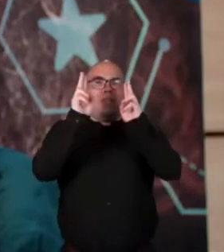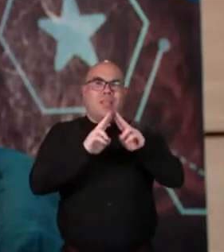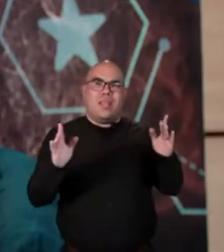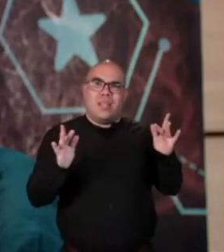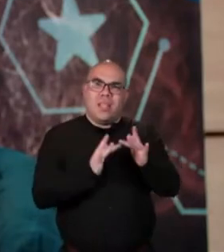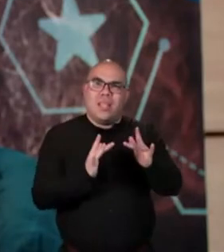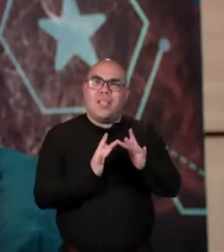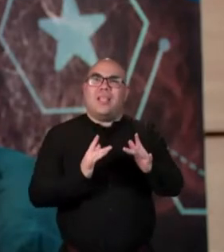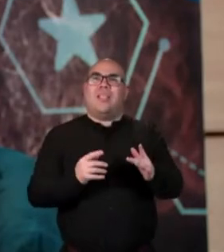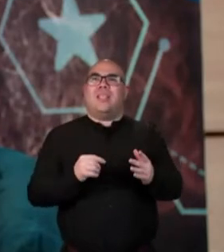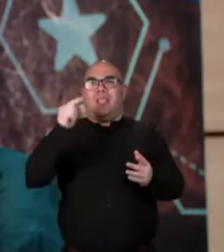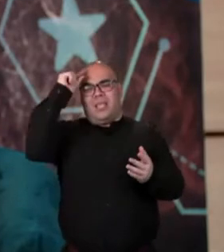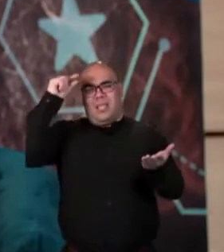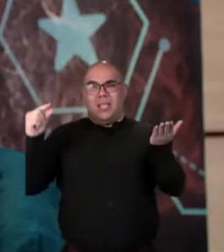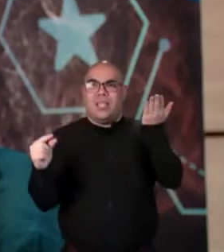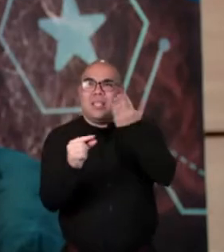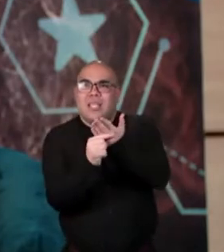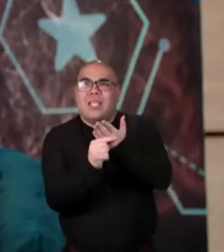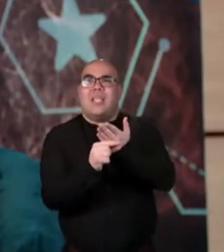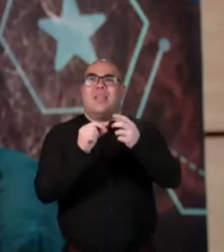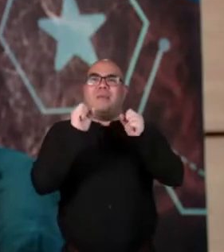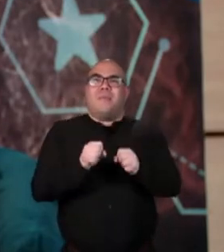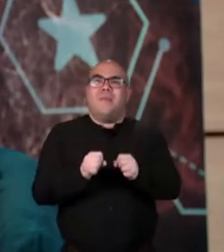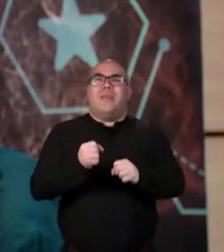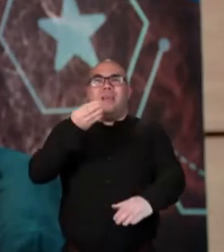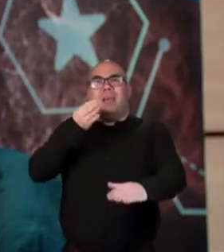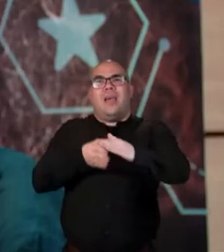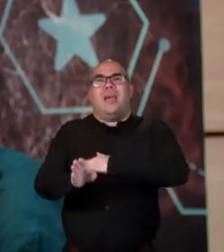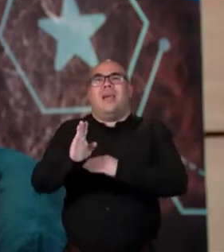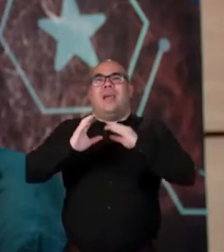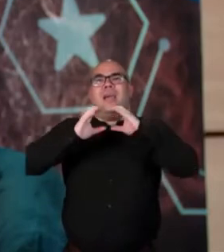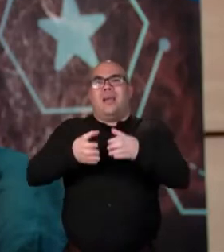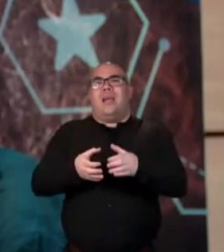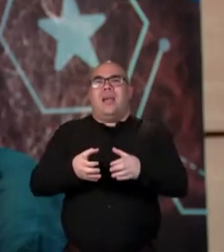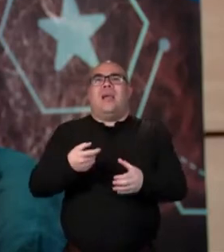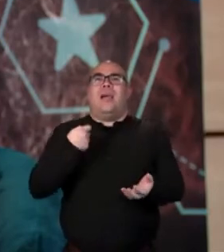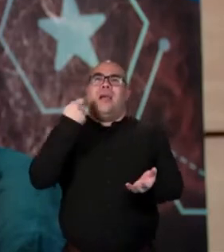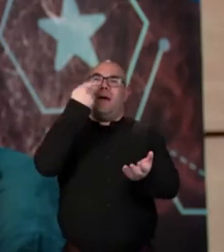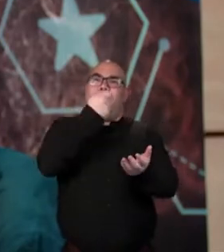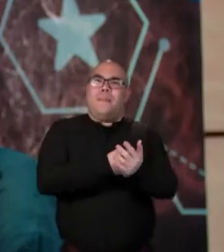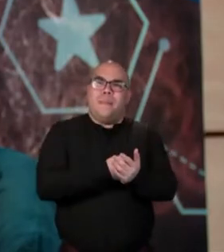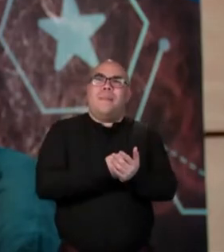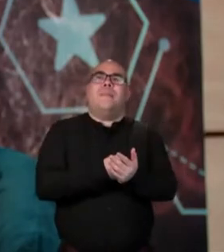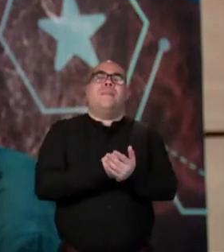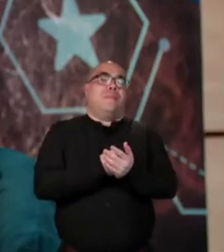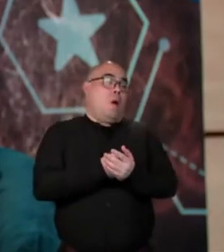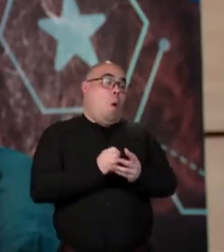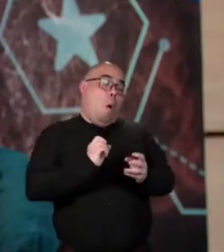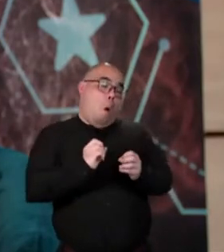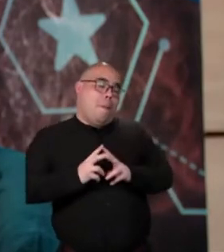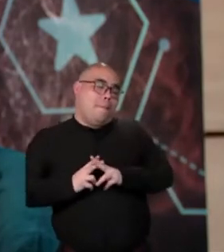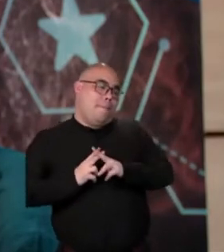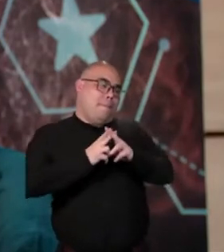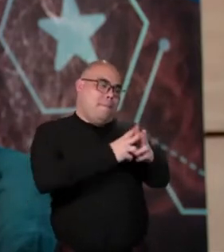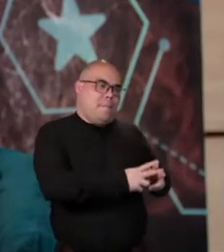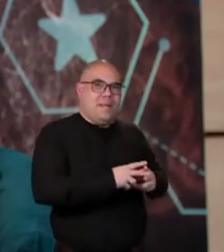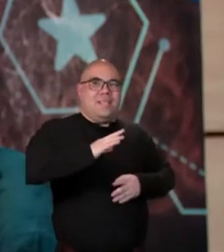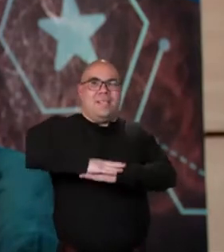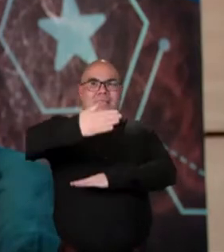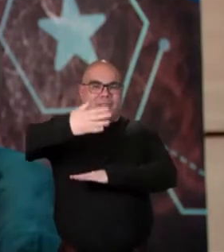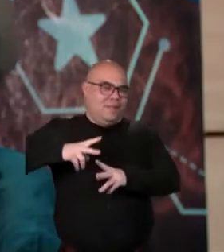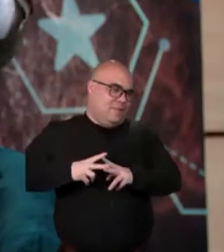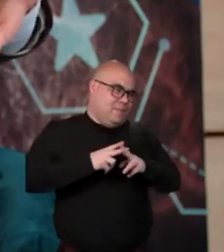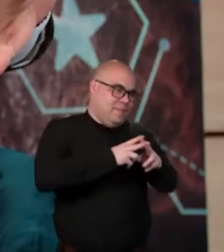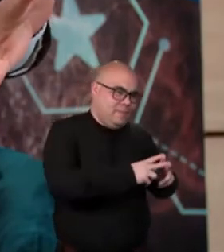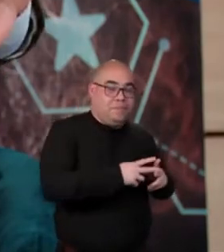de sim cards para que pudieran acceder a las clases y en algunos casos prestarles con equipos de cómputo pues generó ese efecto